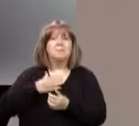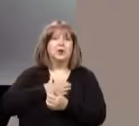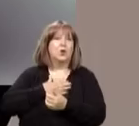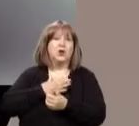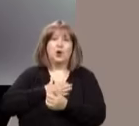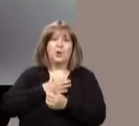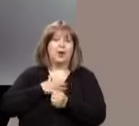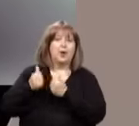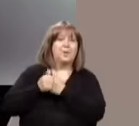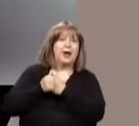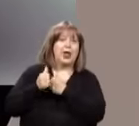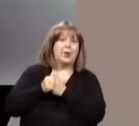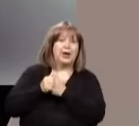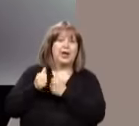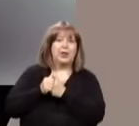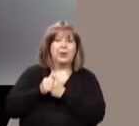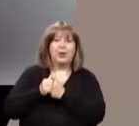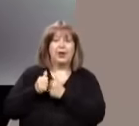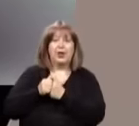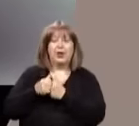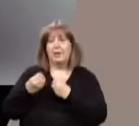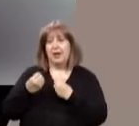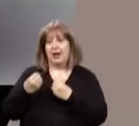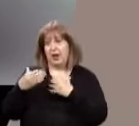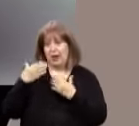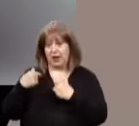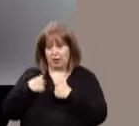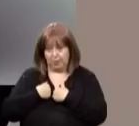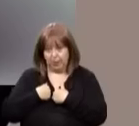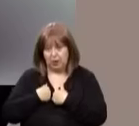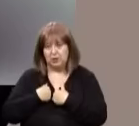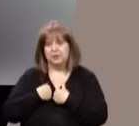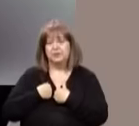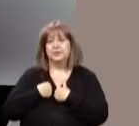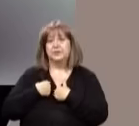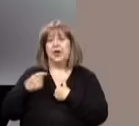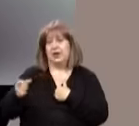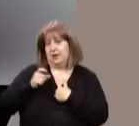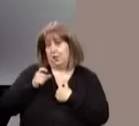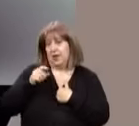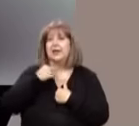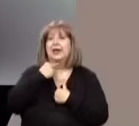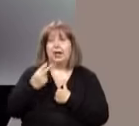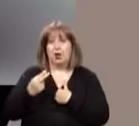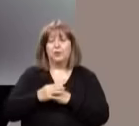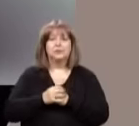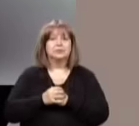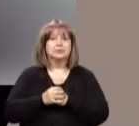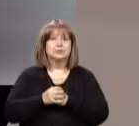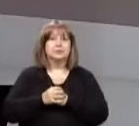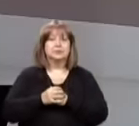para que yo le dijera que qué hacíamos. Esa fue su respuesta.